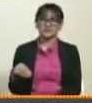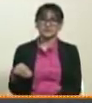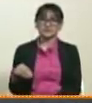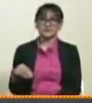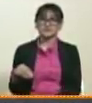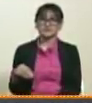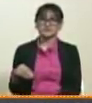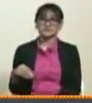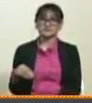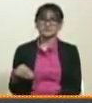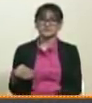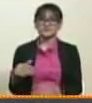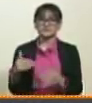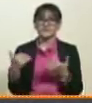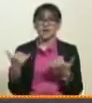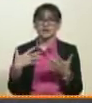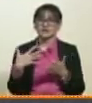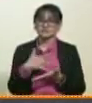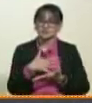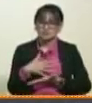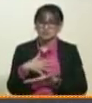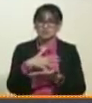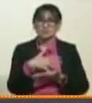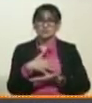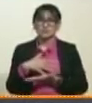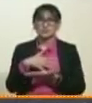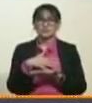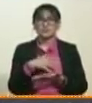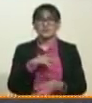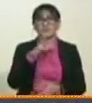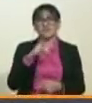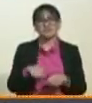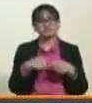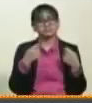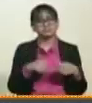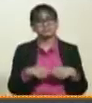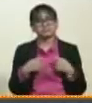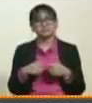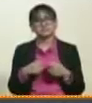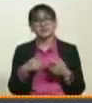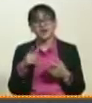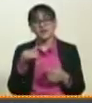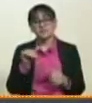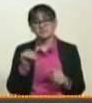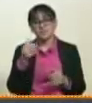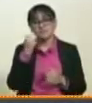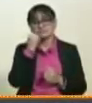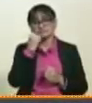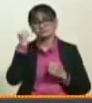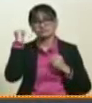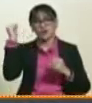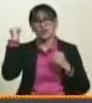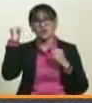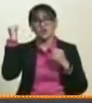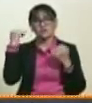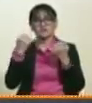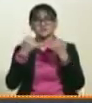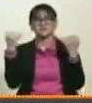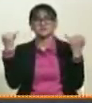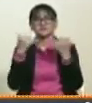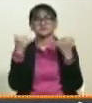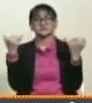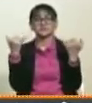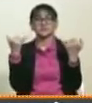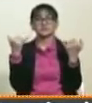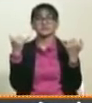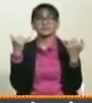llevando el caos el desasosiego inclusive están protestando por el servicio eléctrico que si bien es